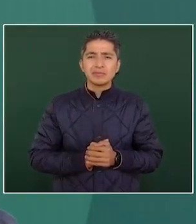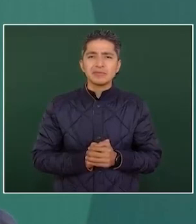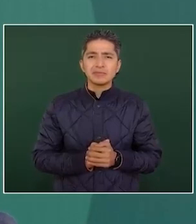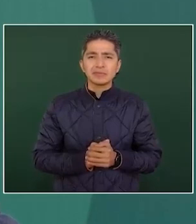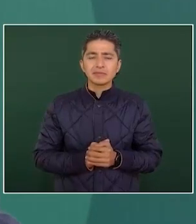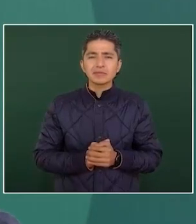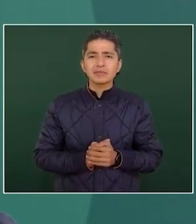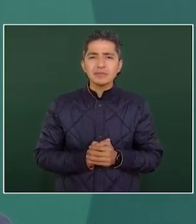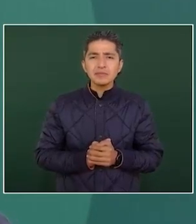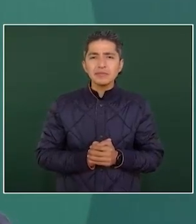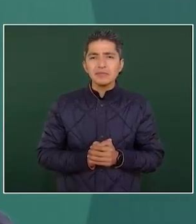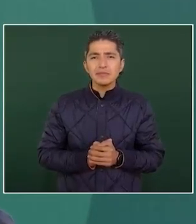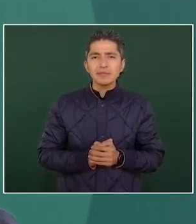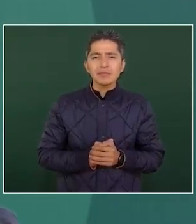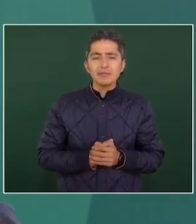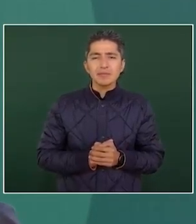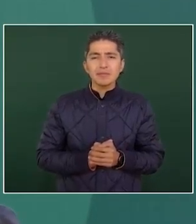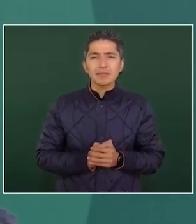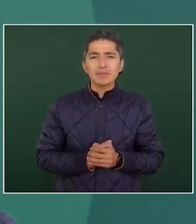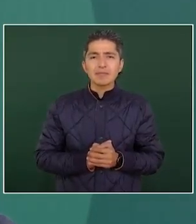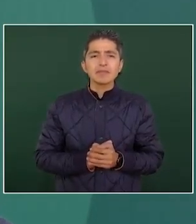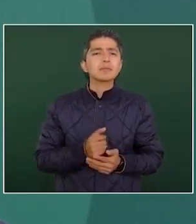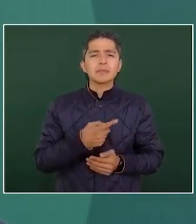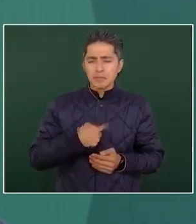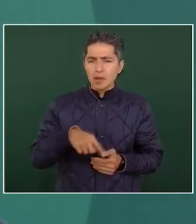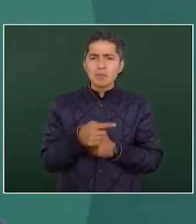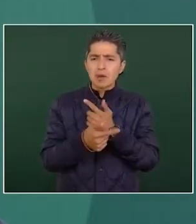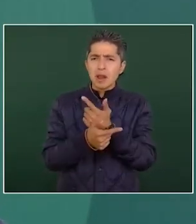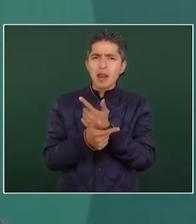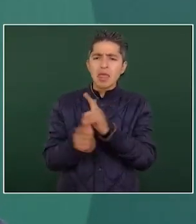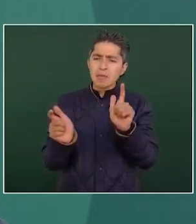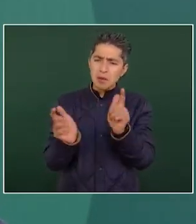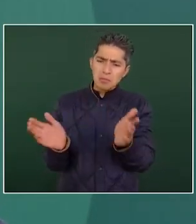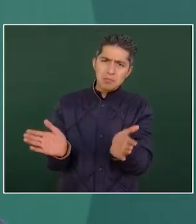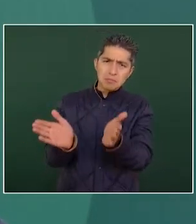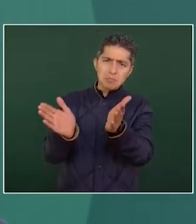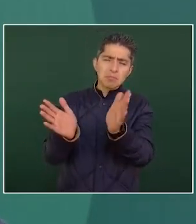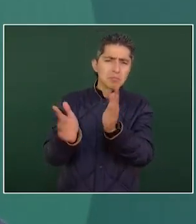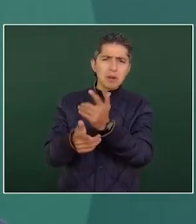se garantizan a plenitud las libertades,